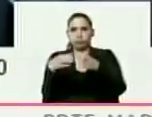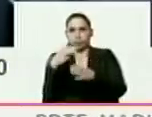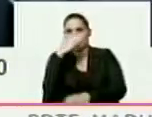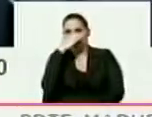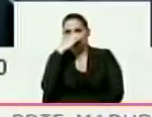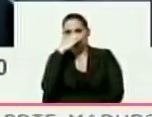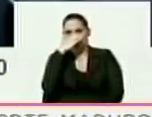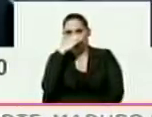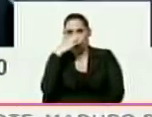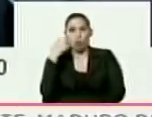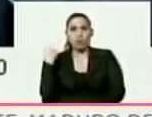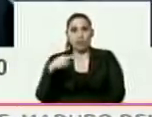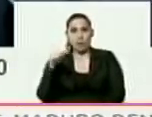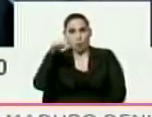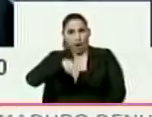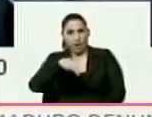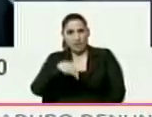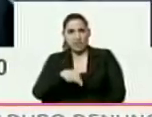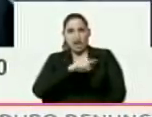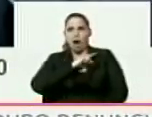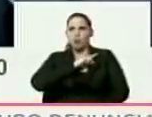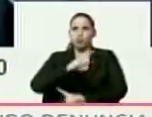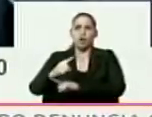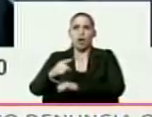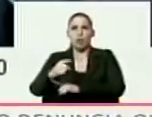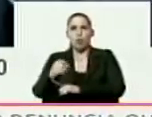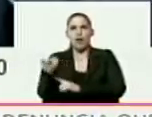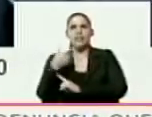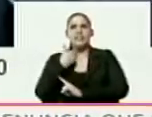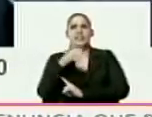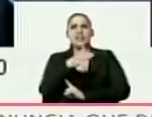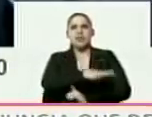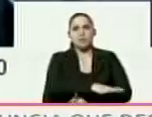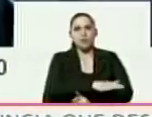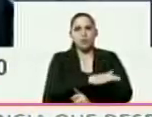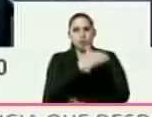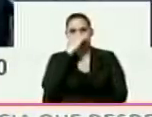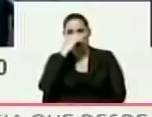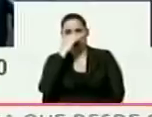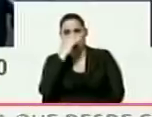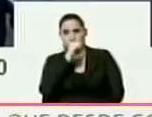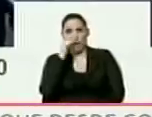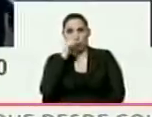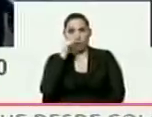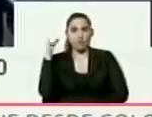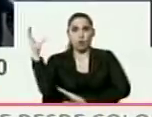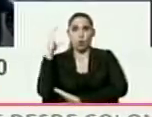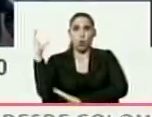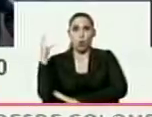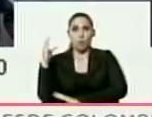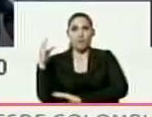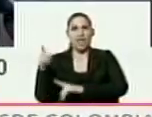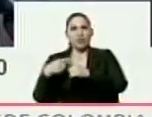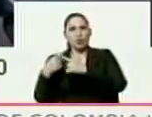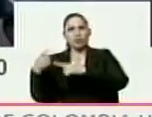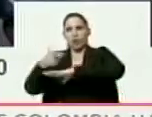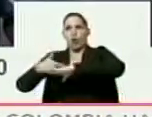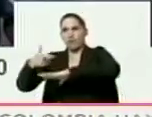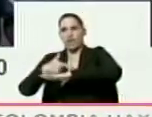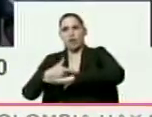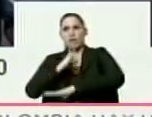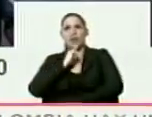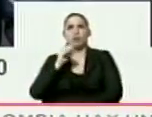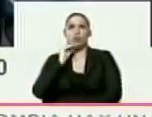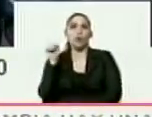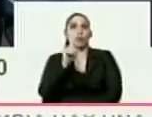aquí, acusados de crímenes, de terrorismo, de narcotráfico en Colombia. Y el gobierno de Iván Duque no ha querido